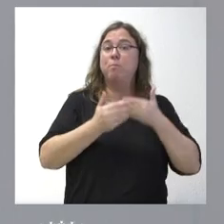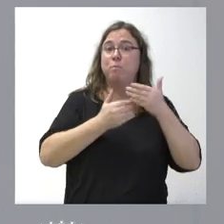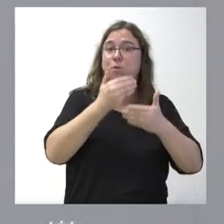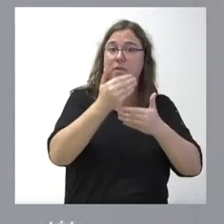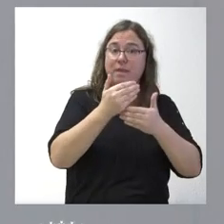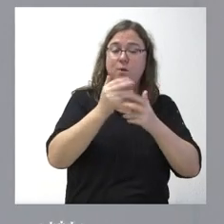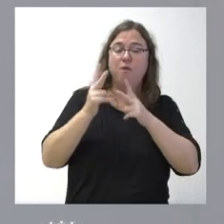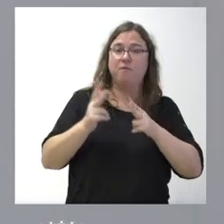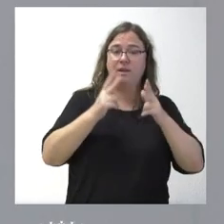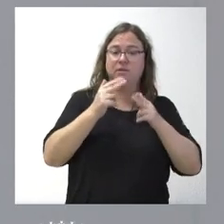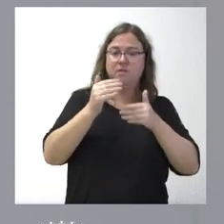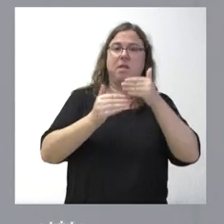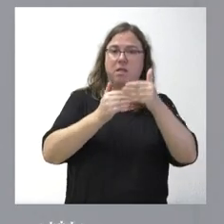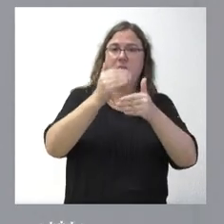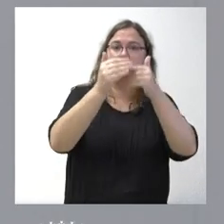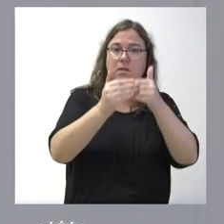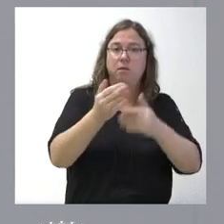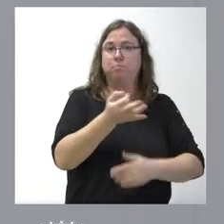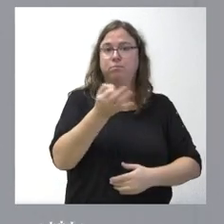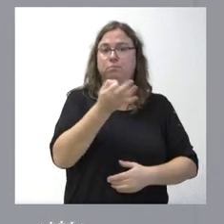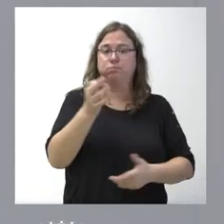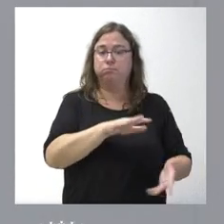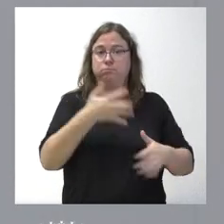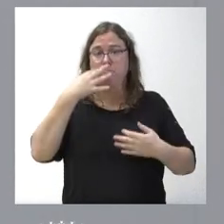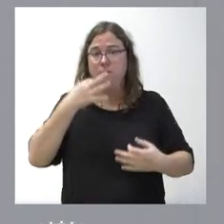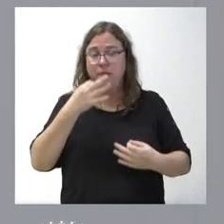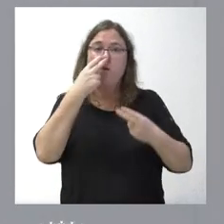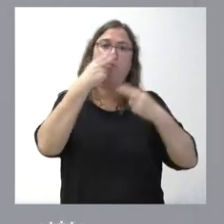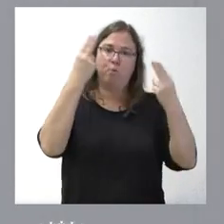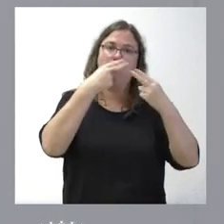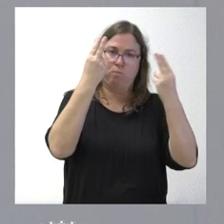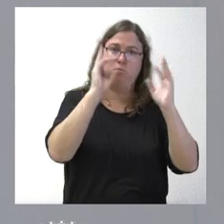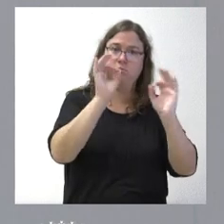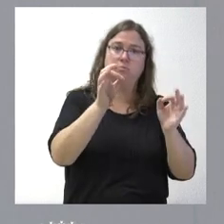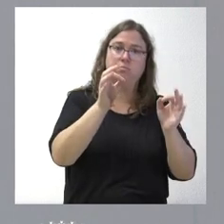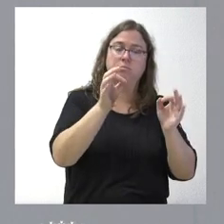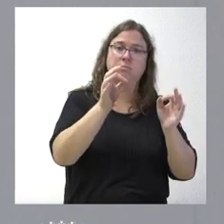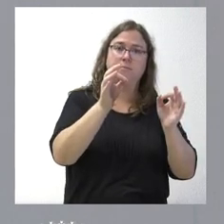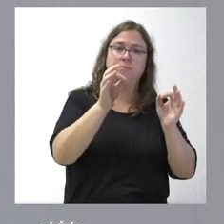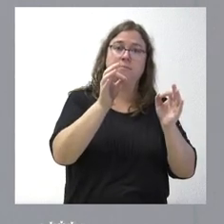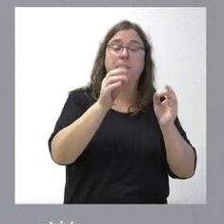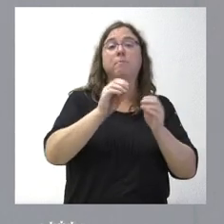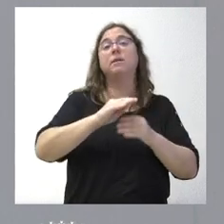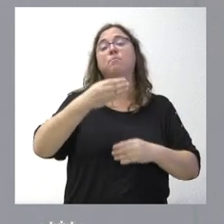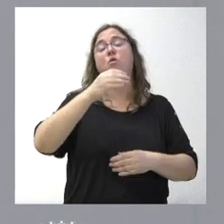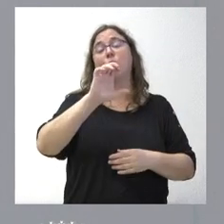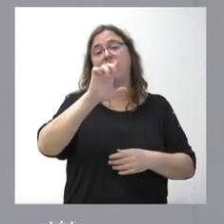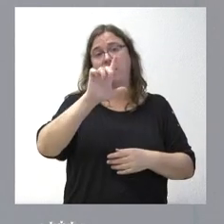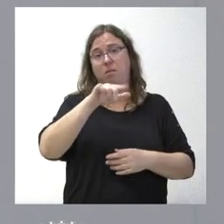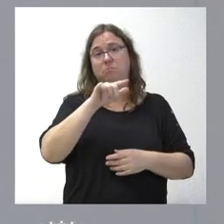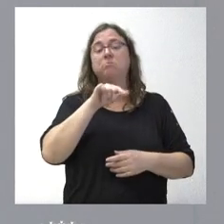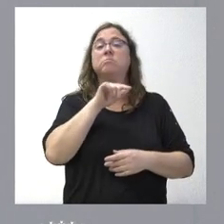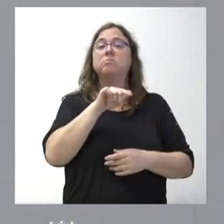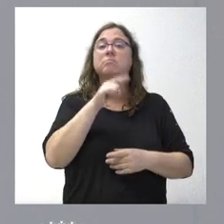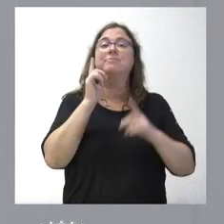fases de contratación se van haciendo efectivos pues se Irán publicando en la en el boletín correspondiente En